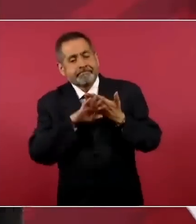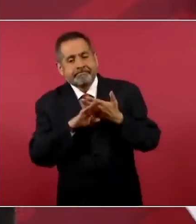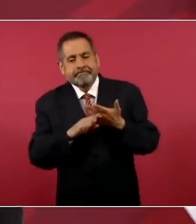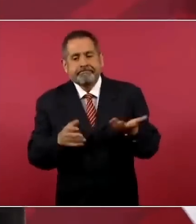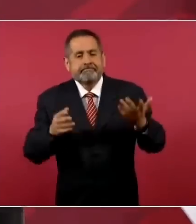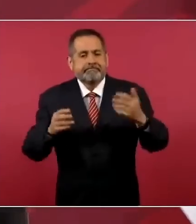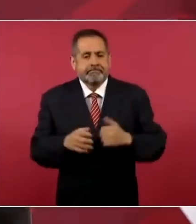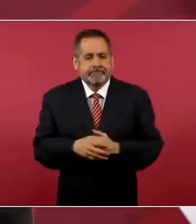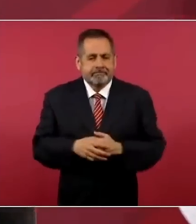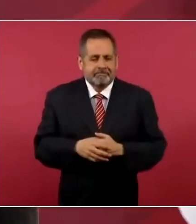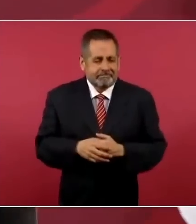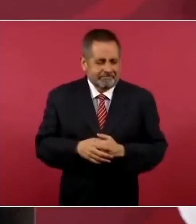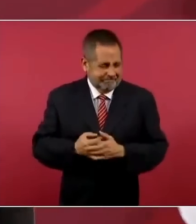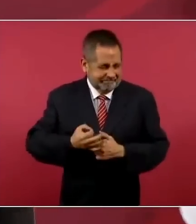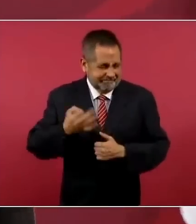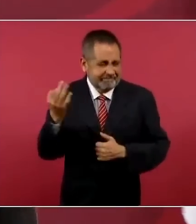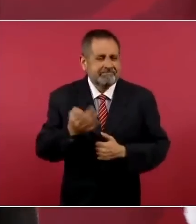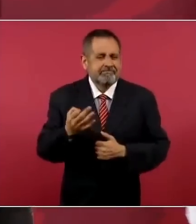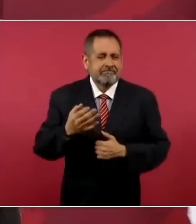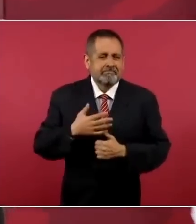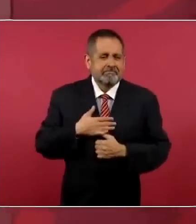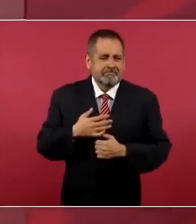O sea, me dejo de llamar Andrés Manuel